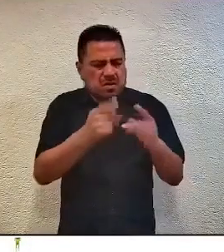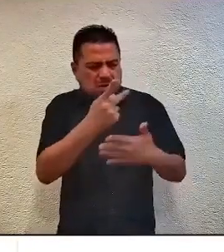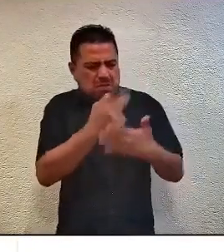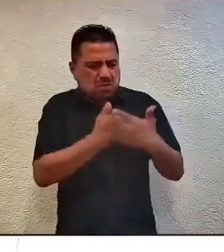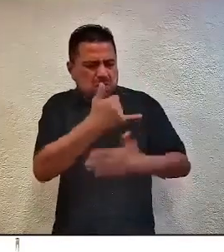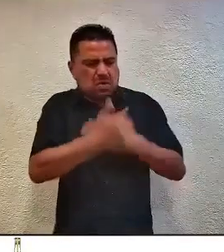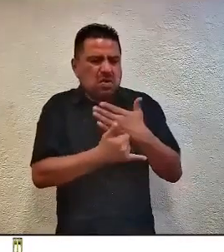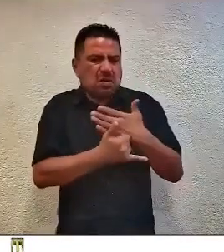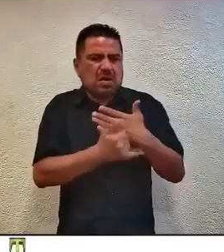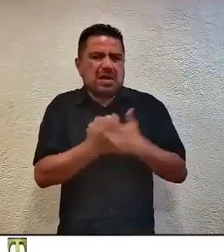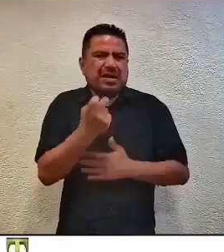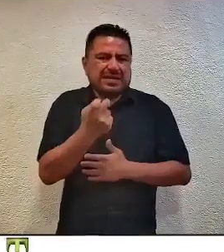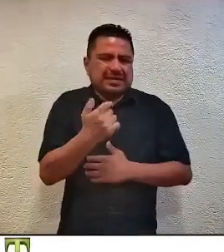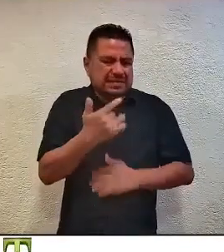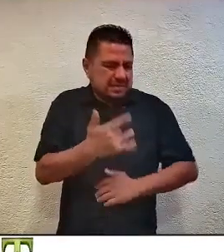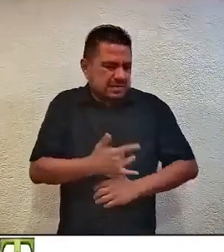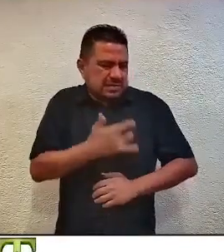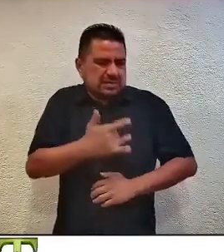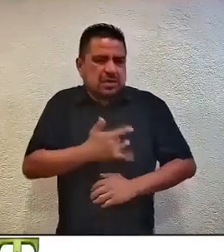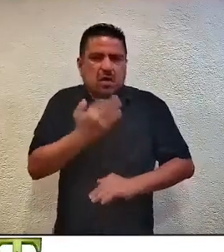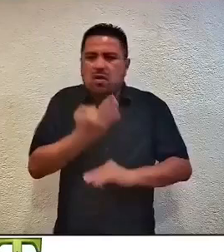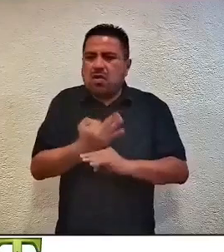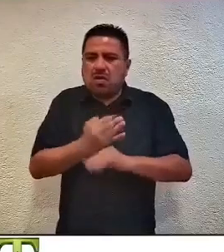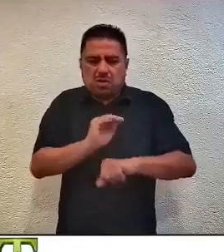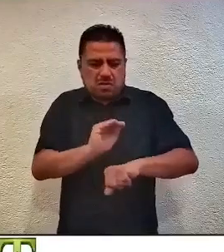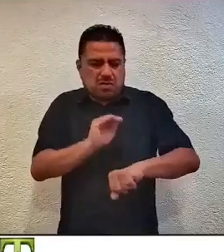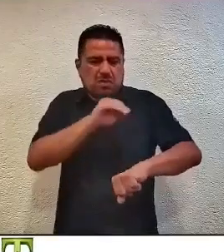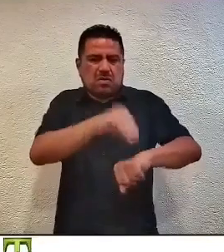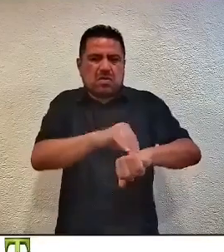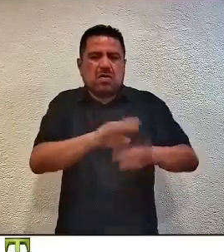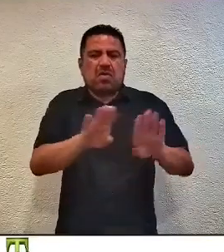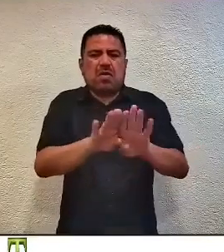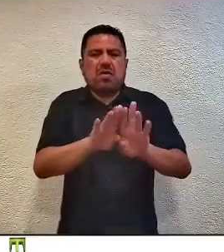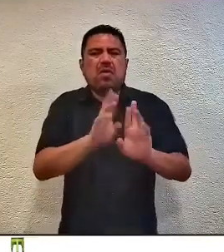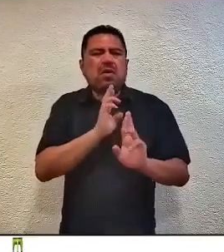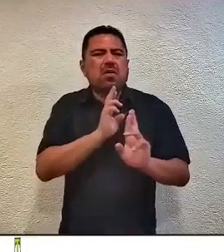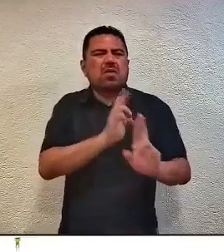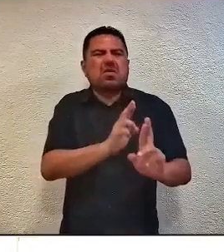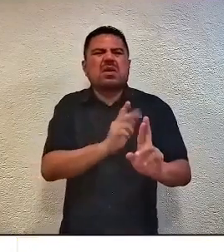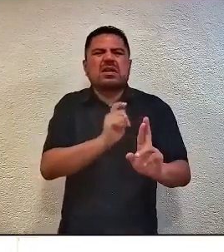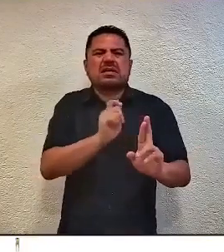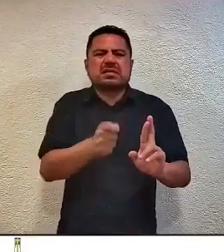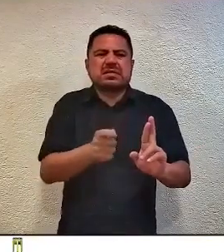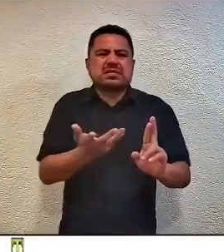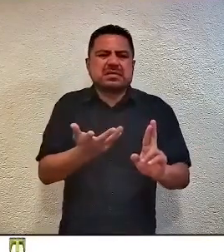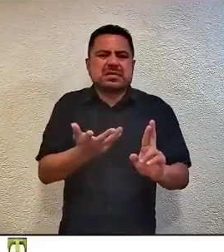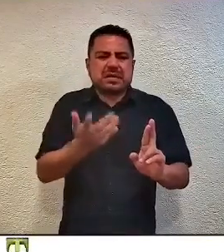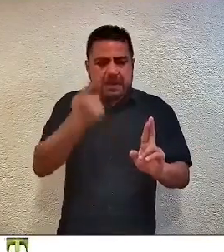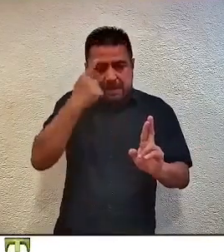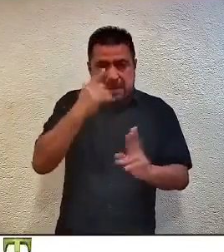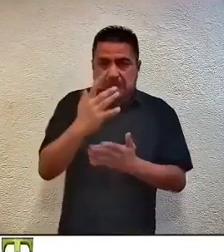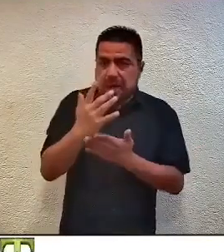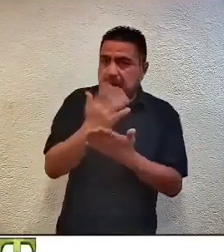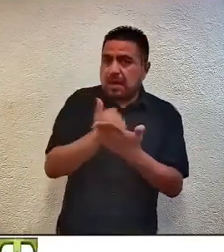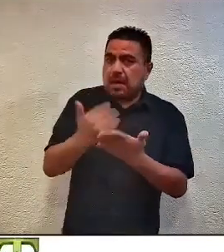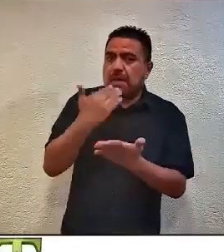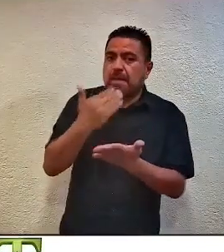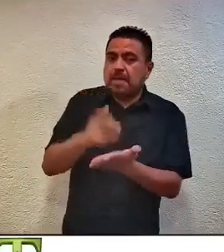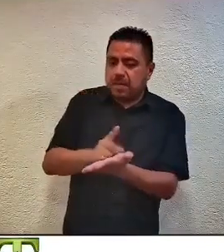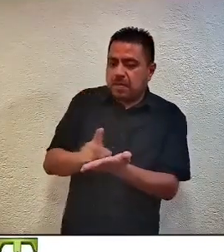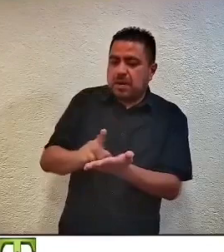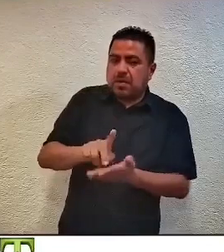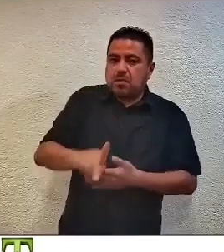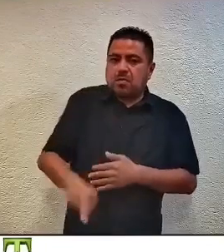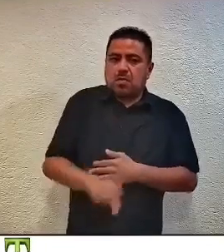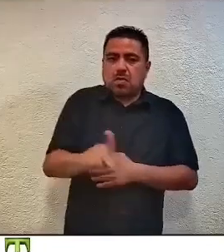que pretende emitir es una resolución para garantizar el derecho de los